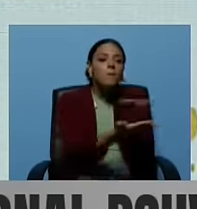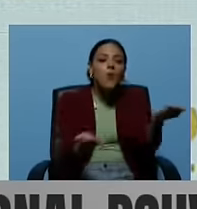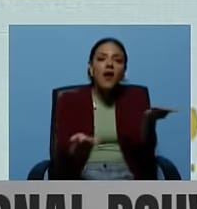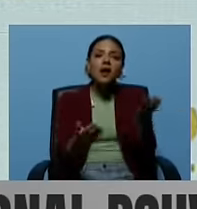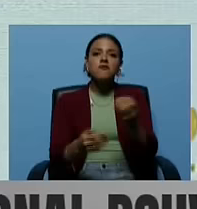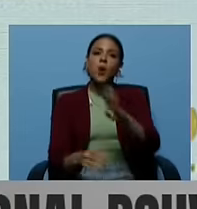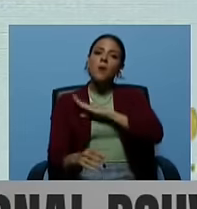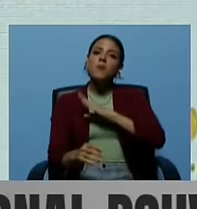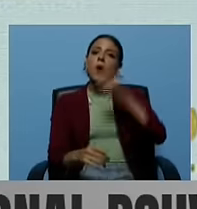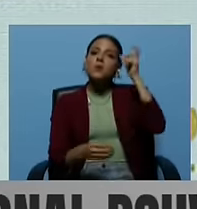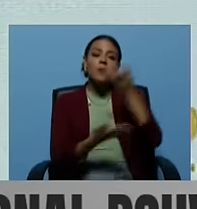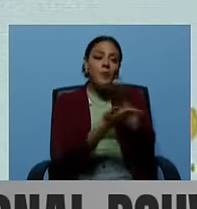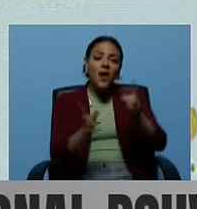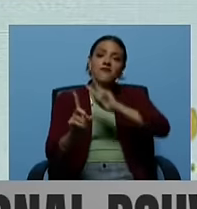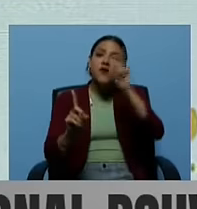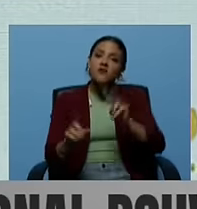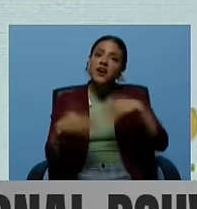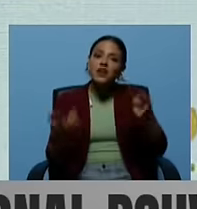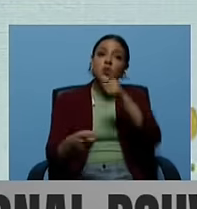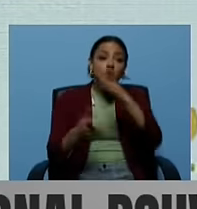Es del pueblo de Venezuela.